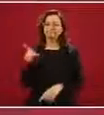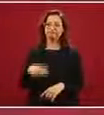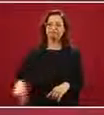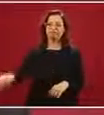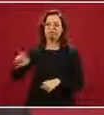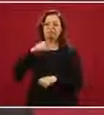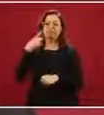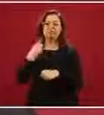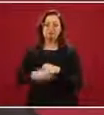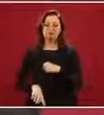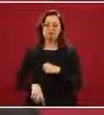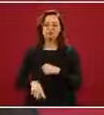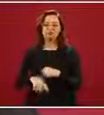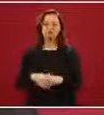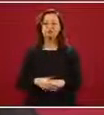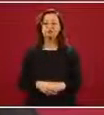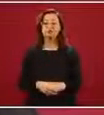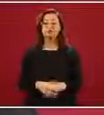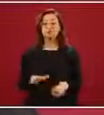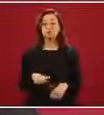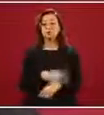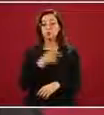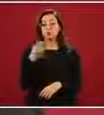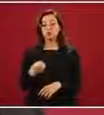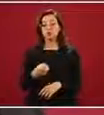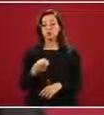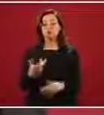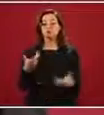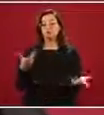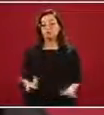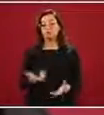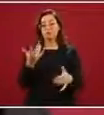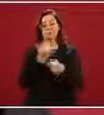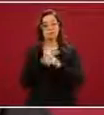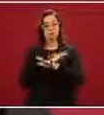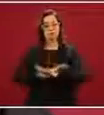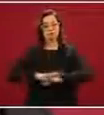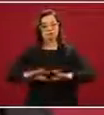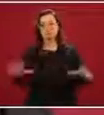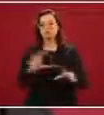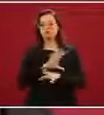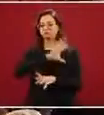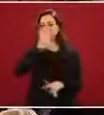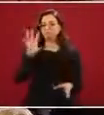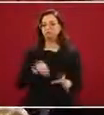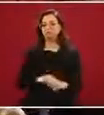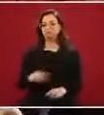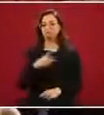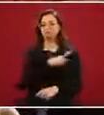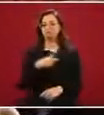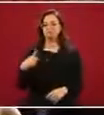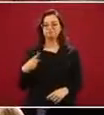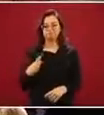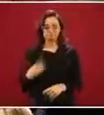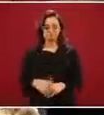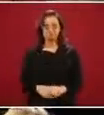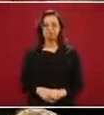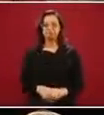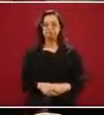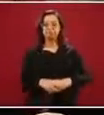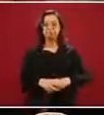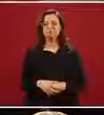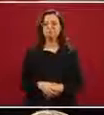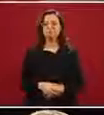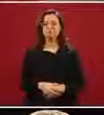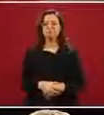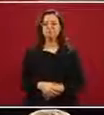Entonces, tenemos que estar todos informados. Y el plan